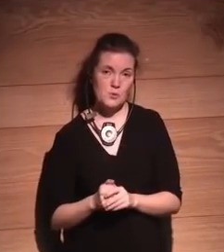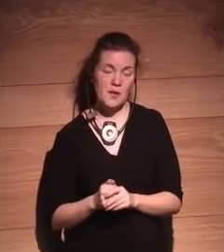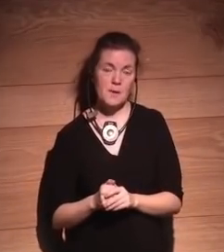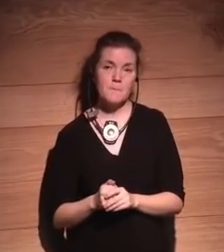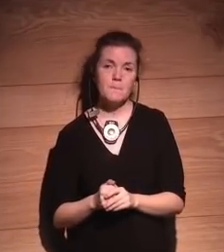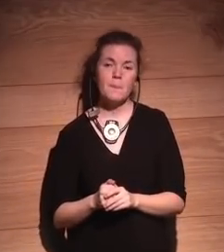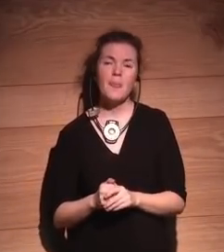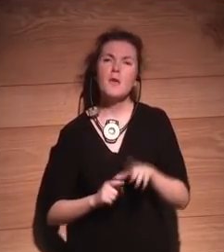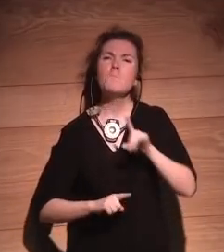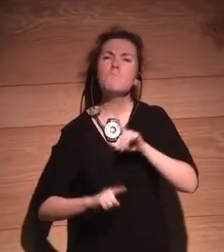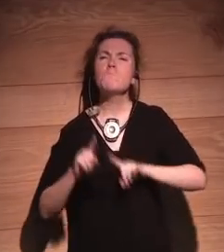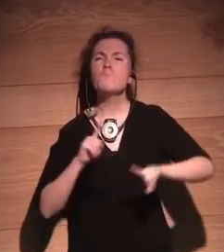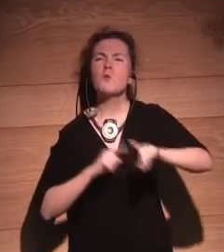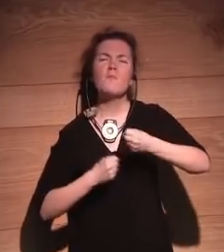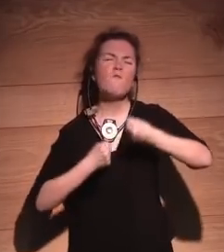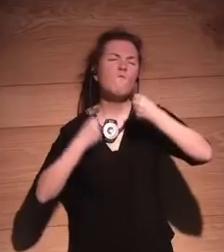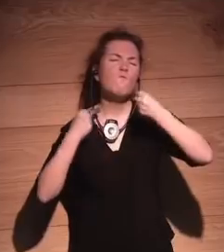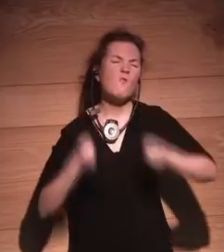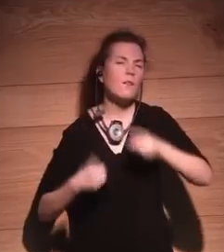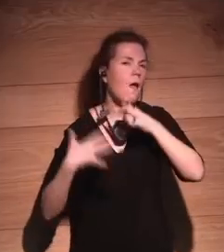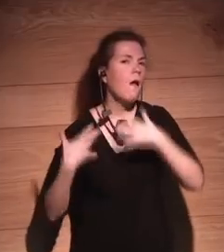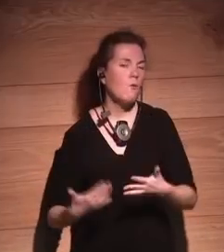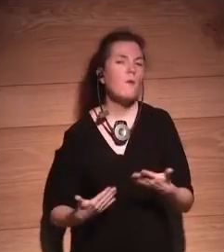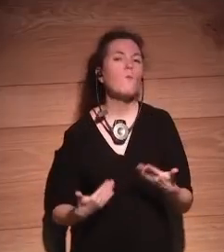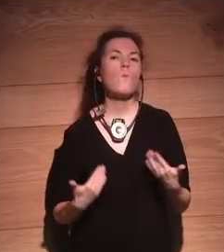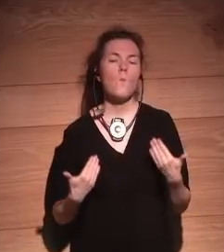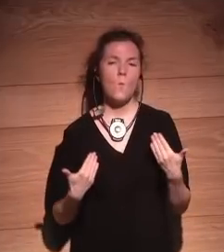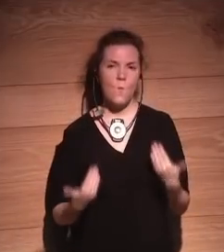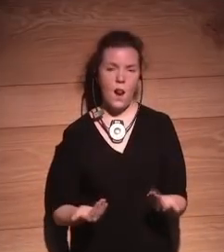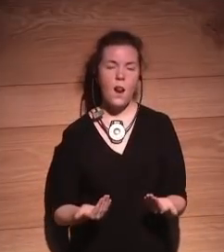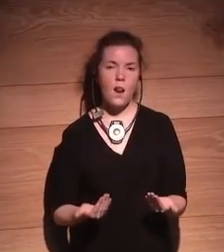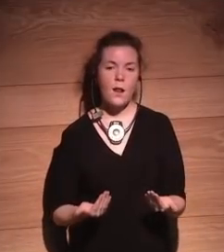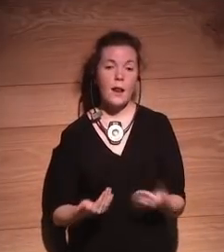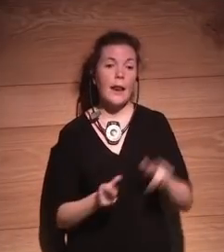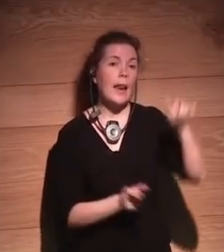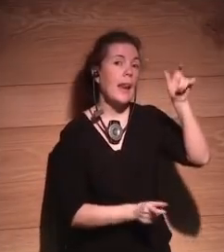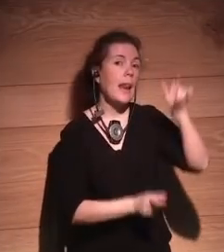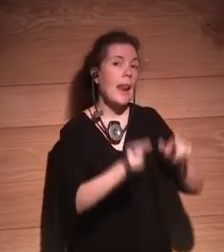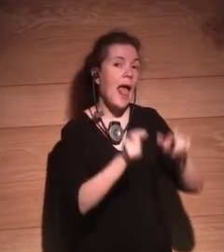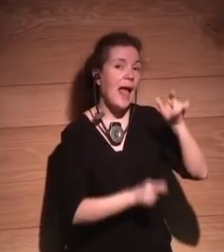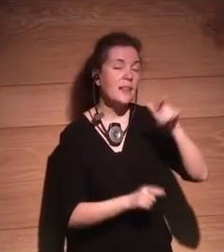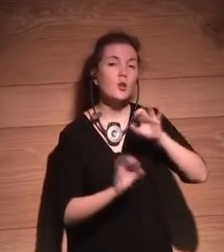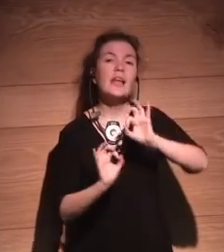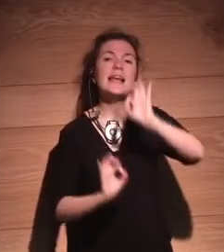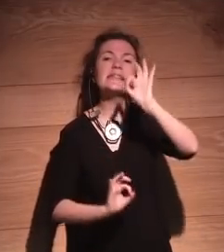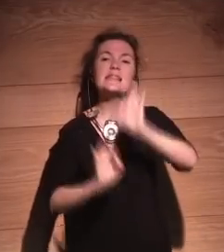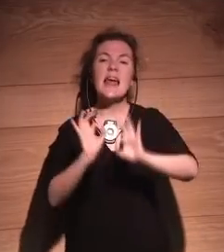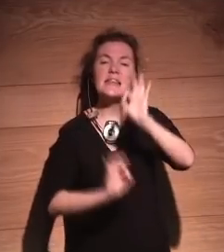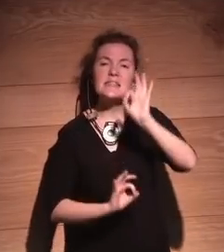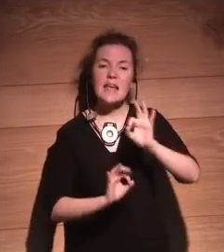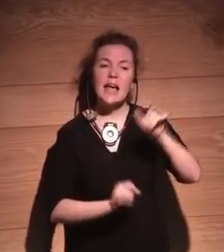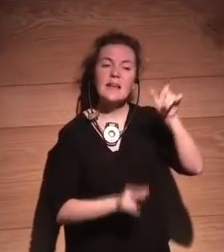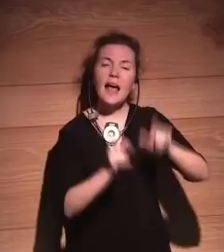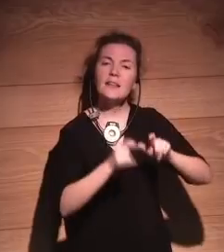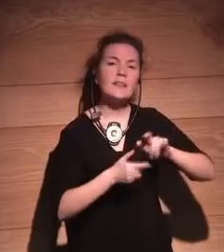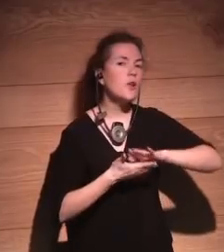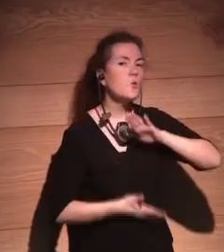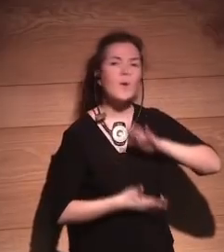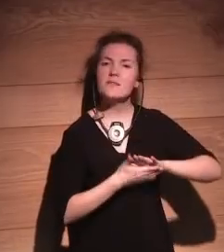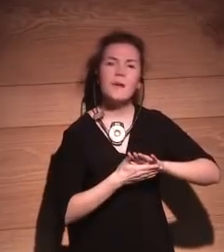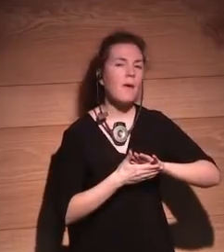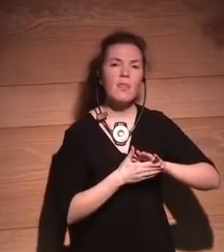el mayor problema que podemos tener ahora es que la gente no es capaz, con las estadísticas en la mano, de distinguir.